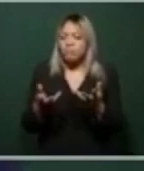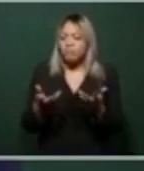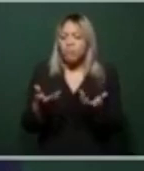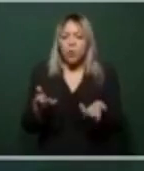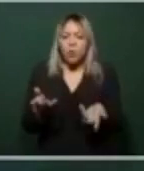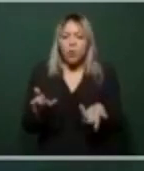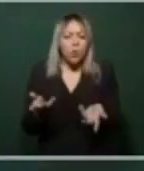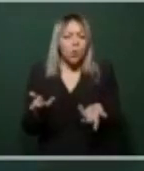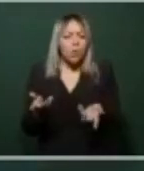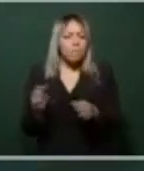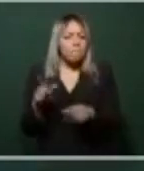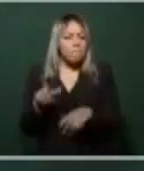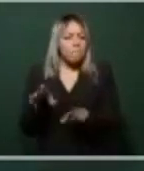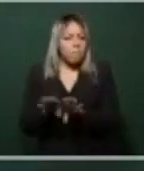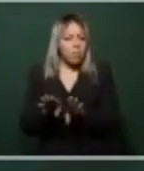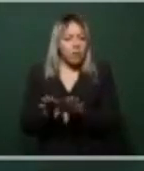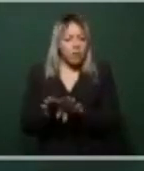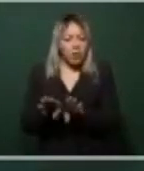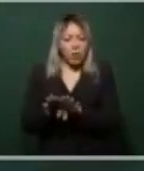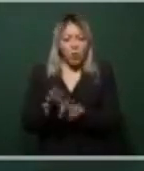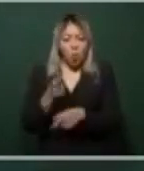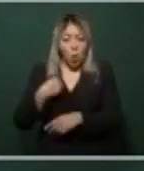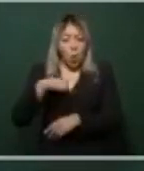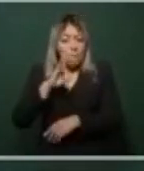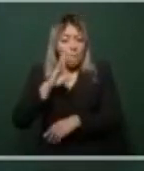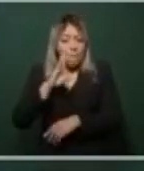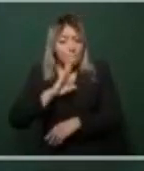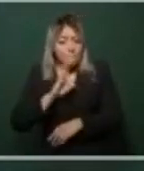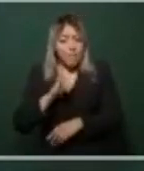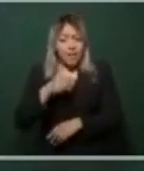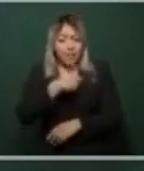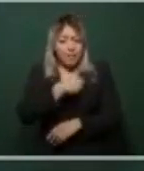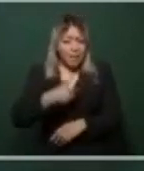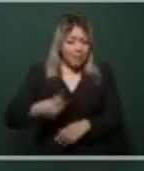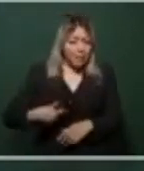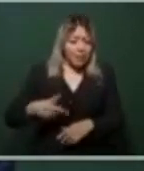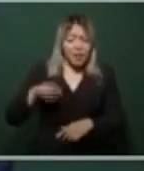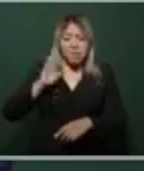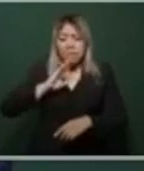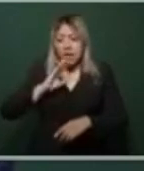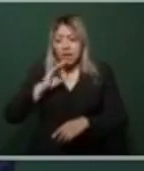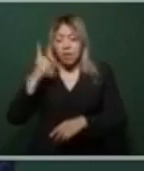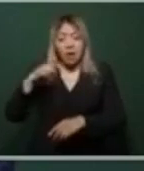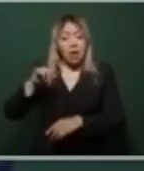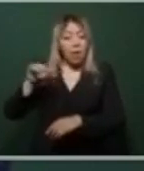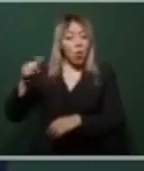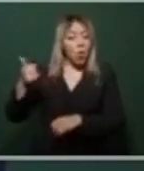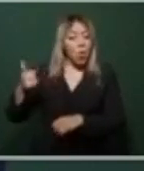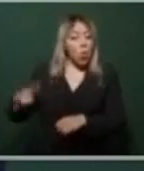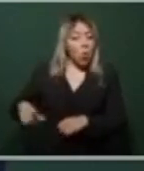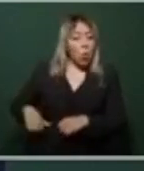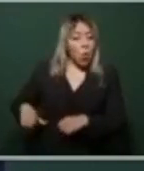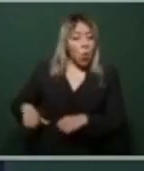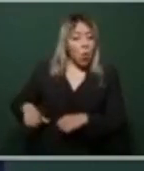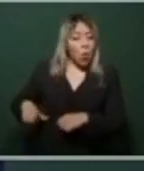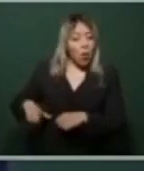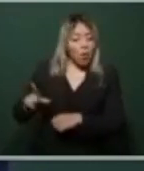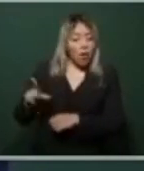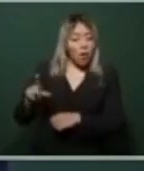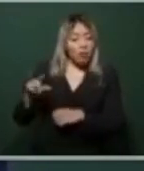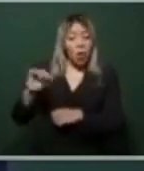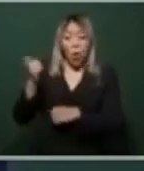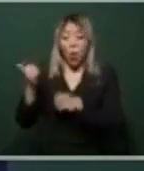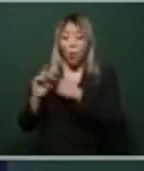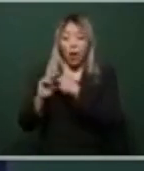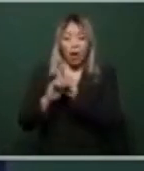exponer la investidura presidencial para que un gobierno extranjero nos ningunee.